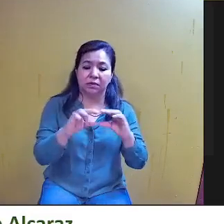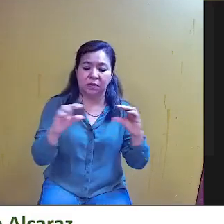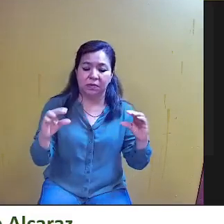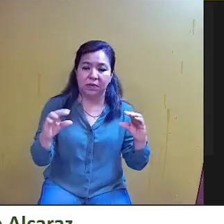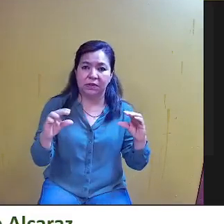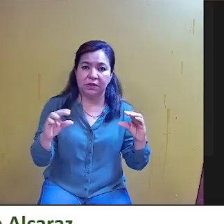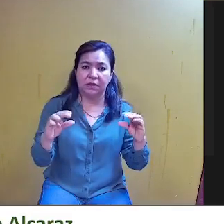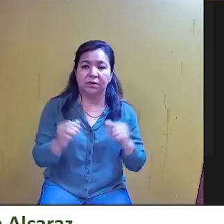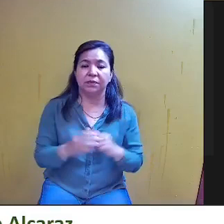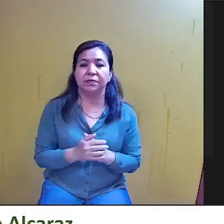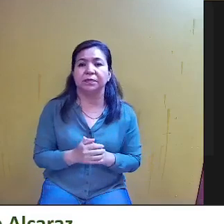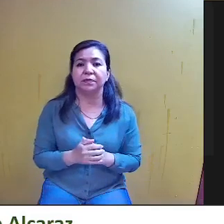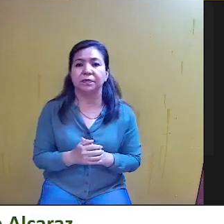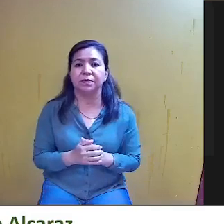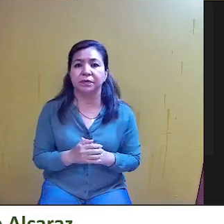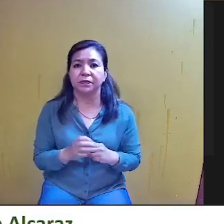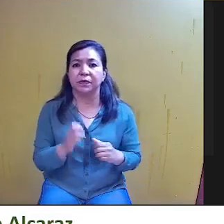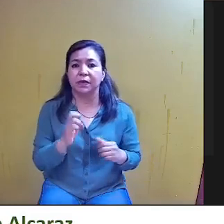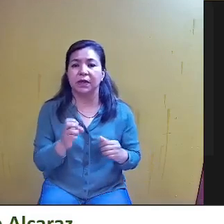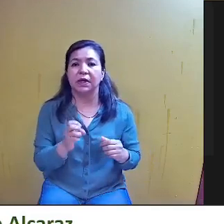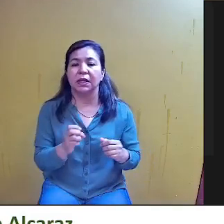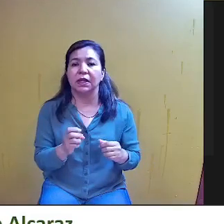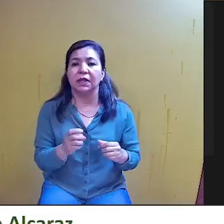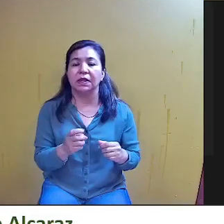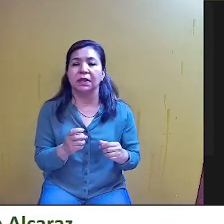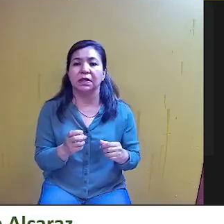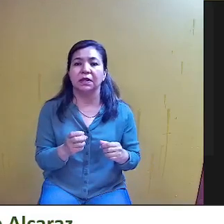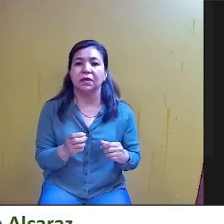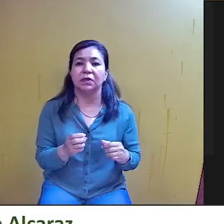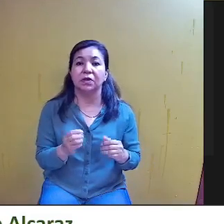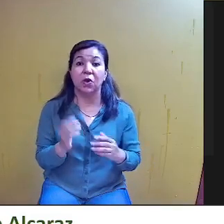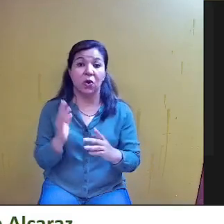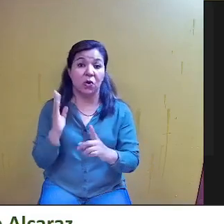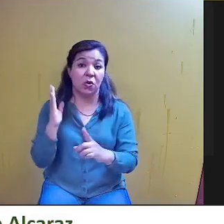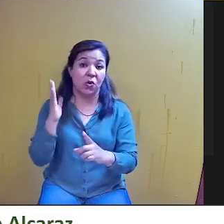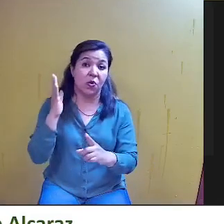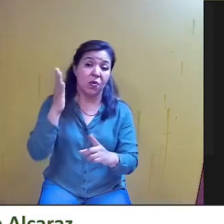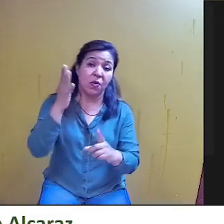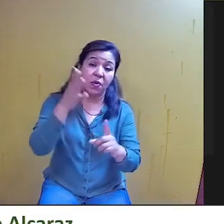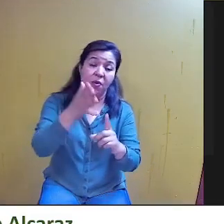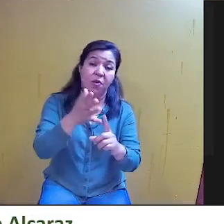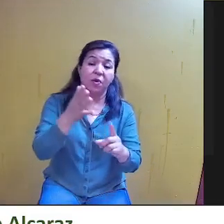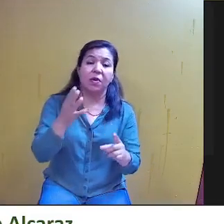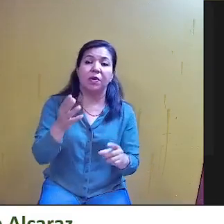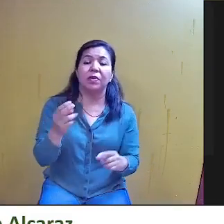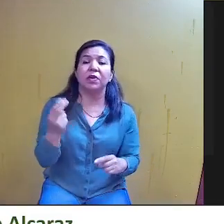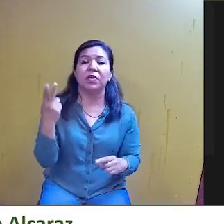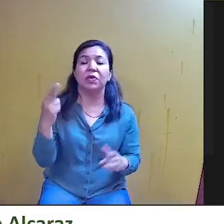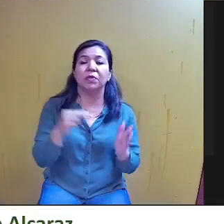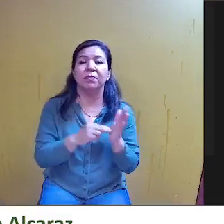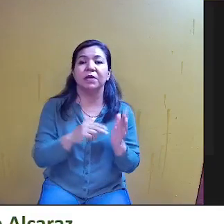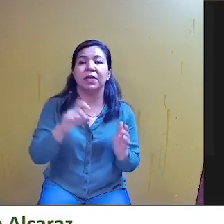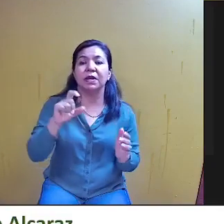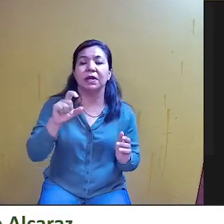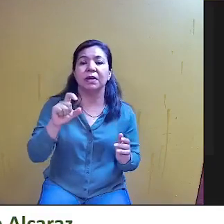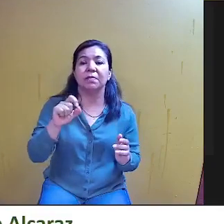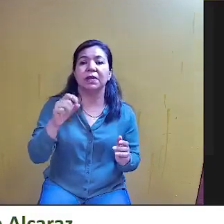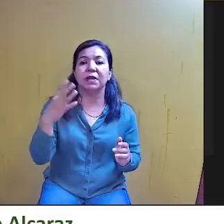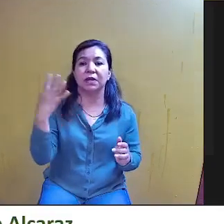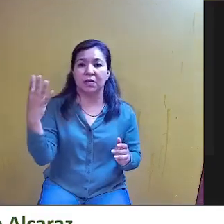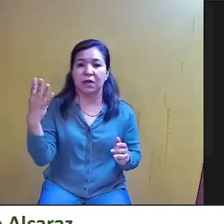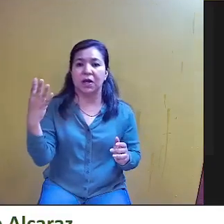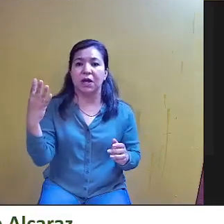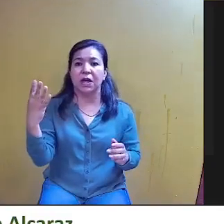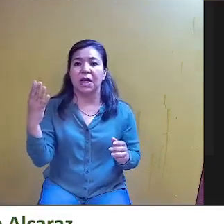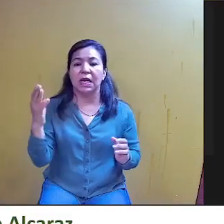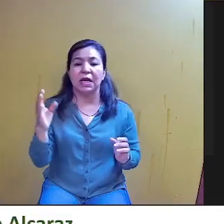Señalan las frases: rumbo al 2024. Somos equipo y somos